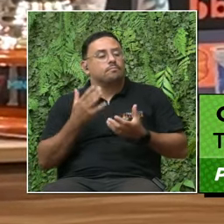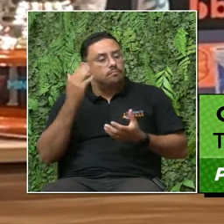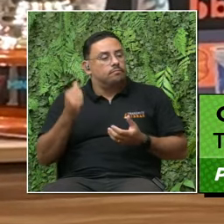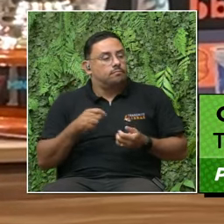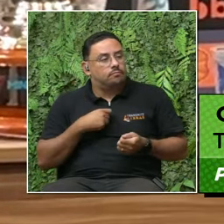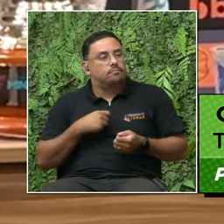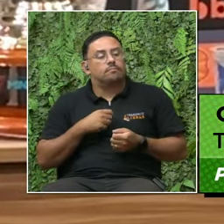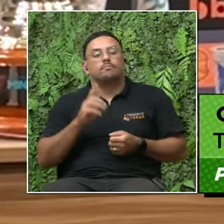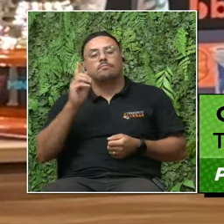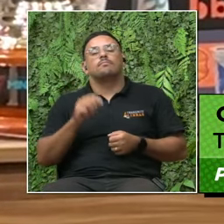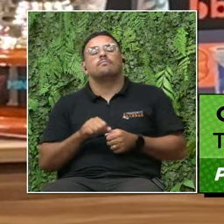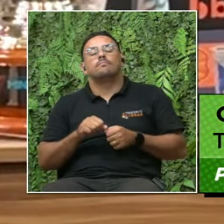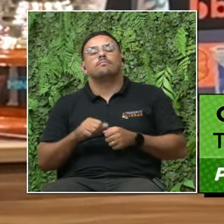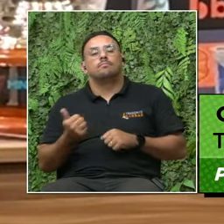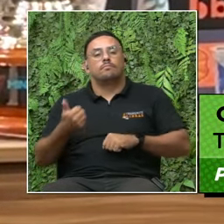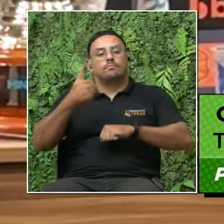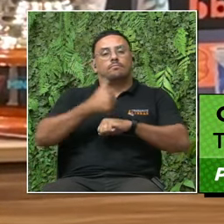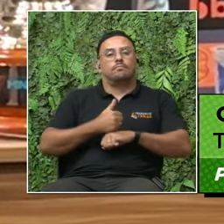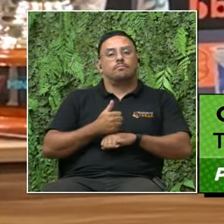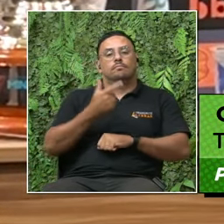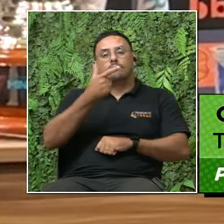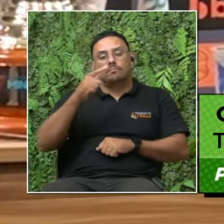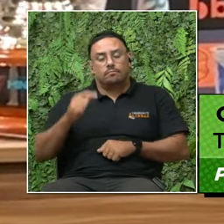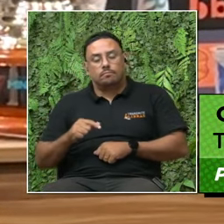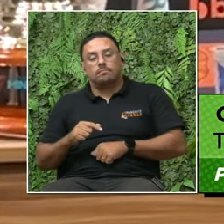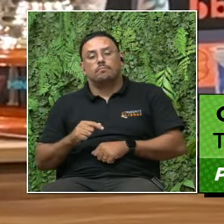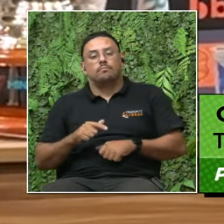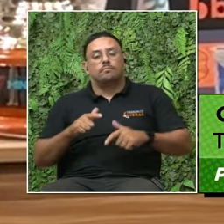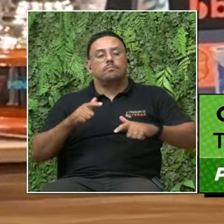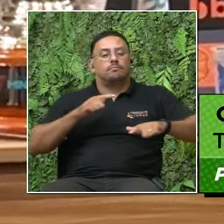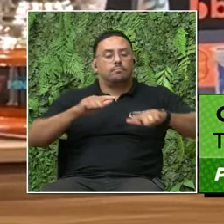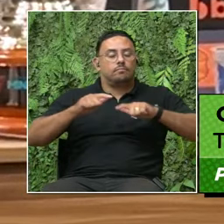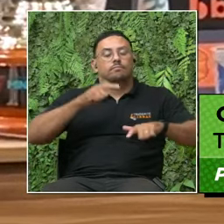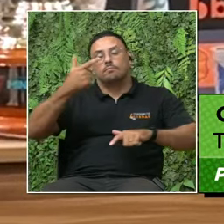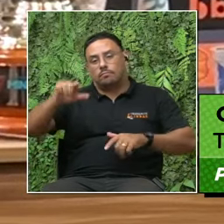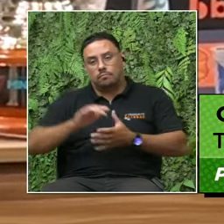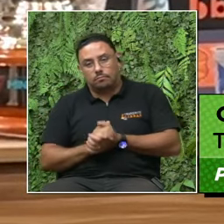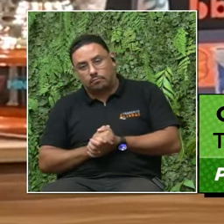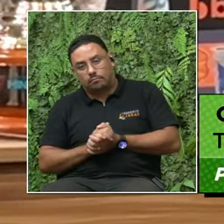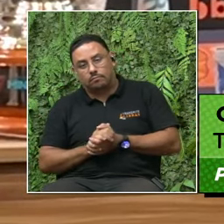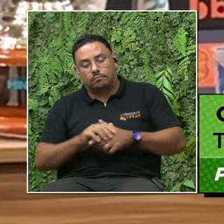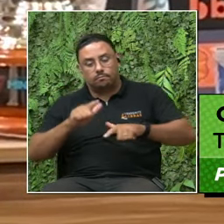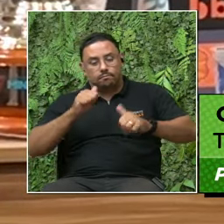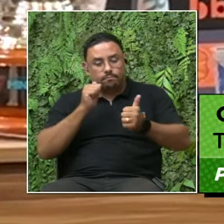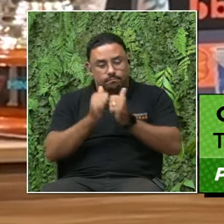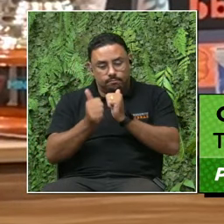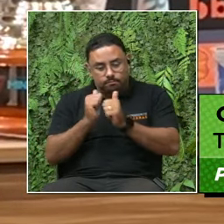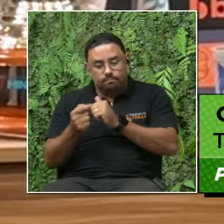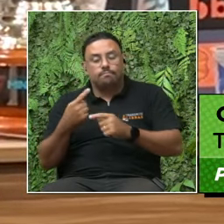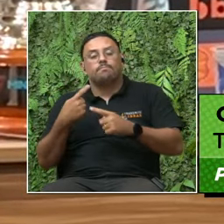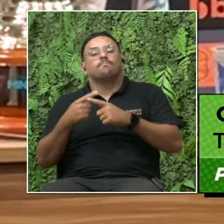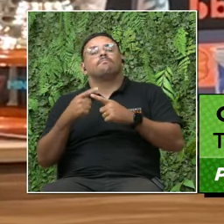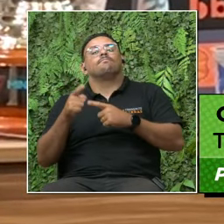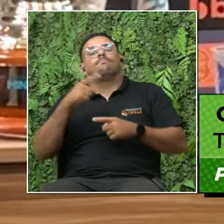hag sego Gol Pero habir otros riesgos el paro erro por